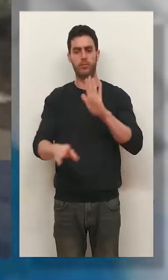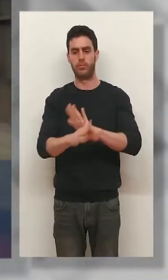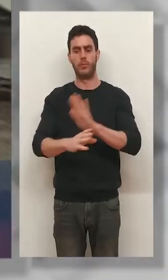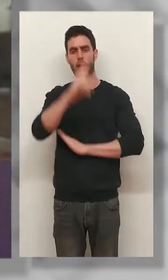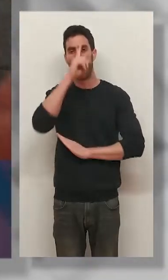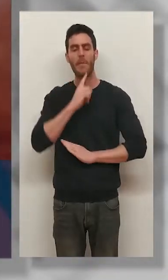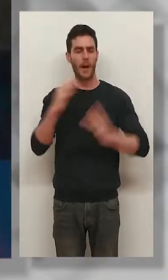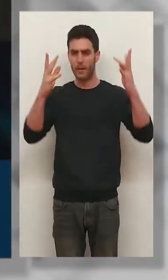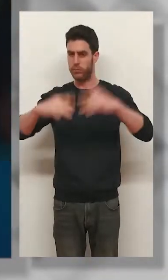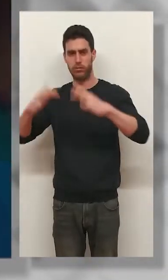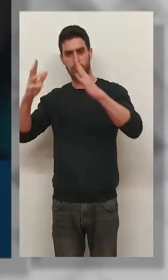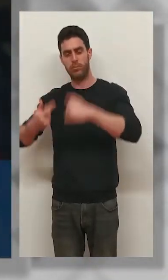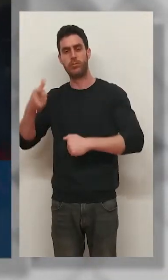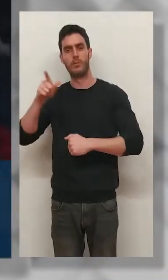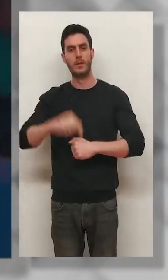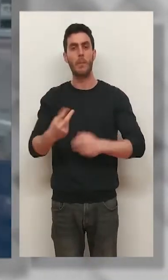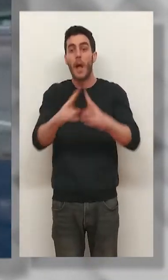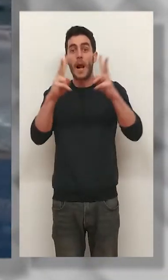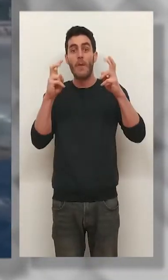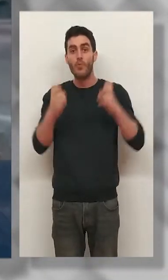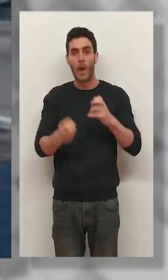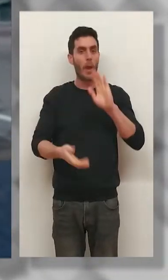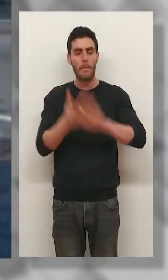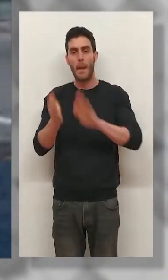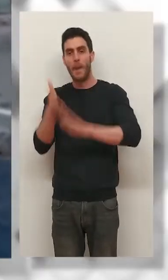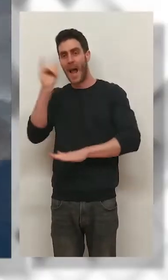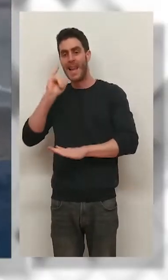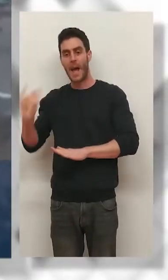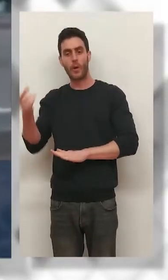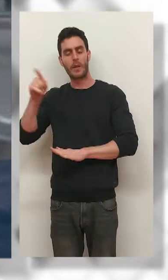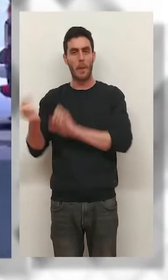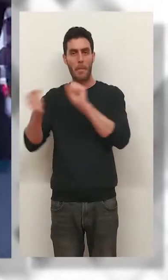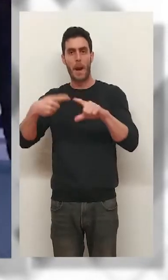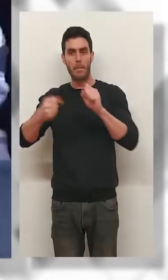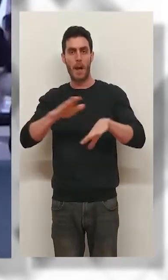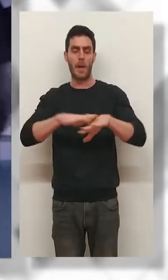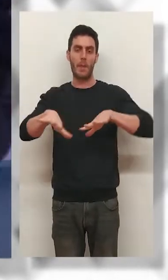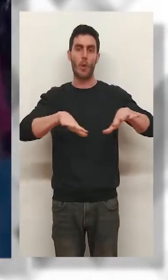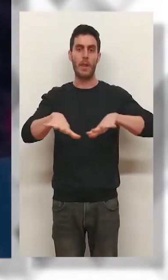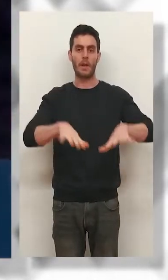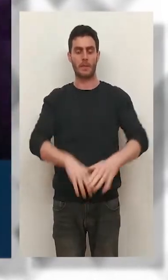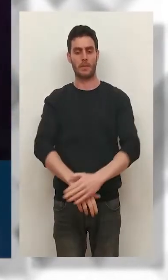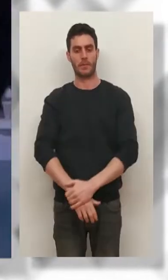Imágenes desoladoras de destrucción y salida masiva de refugiados que han llevado a La Rioja también a movilizarse.